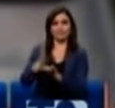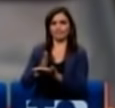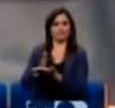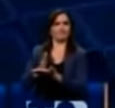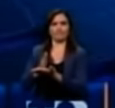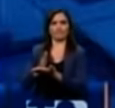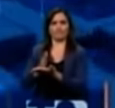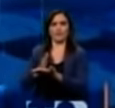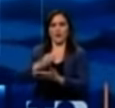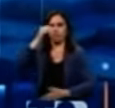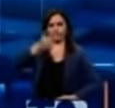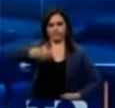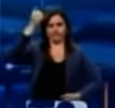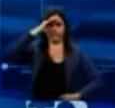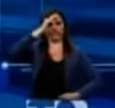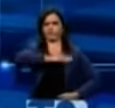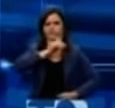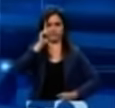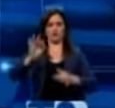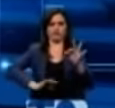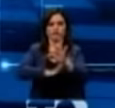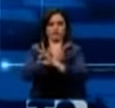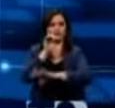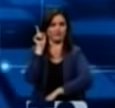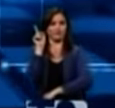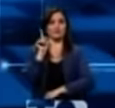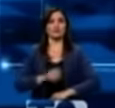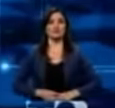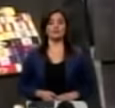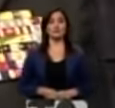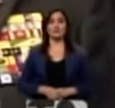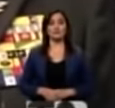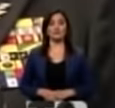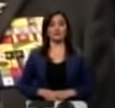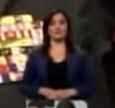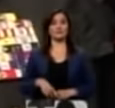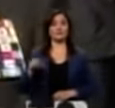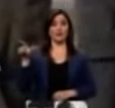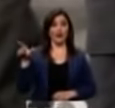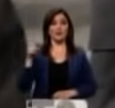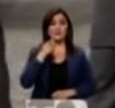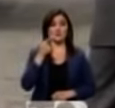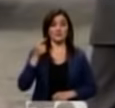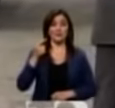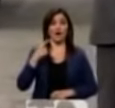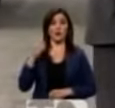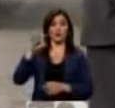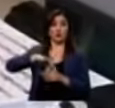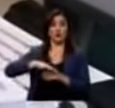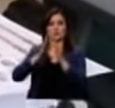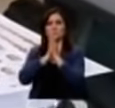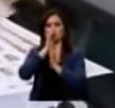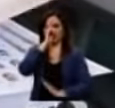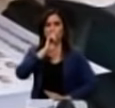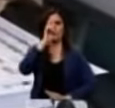Ejército y en su lugar lo reemplazó por el general de división Edison Narváez. Castro fue quien al día siguiente de las elecciones pidió que